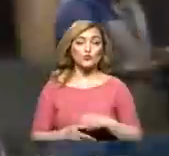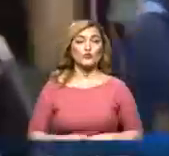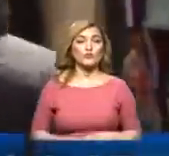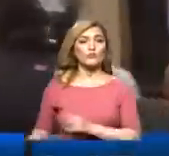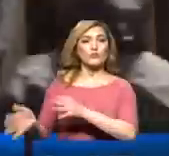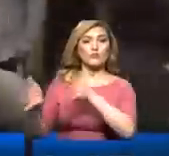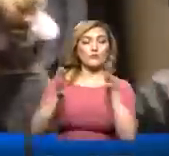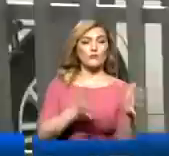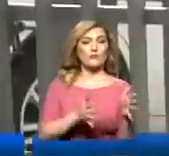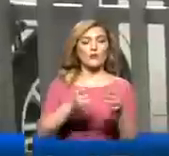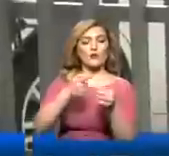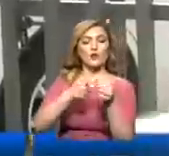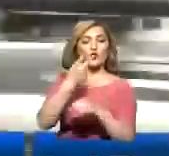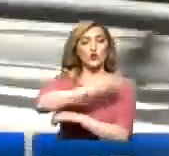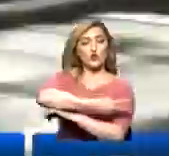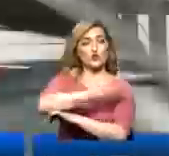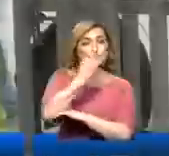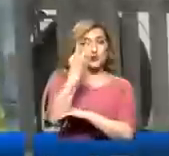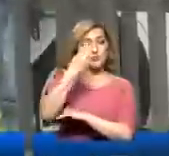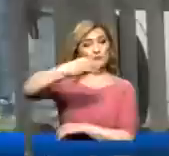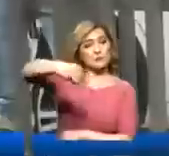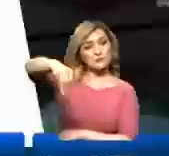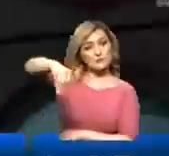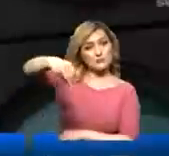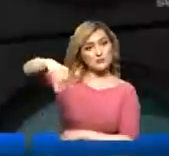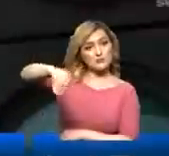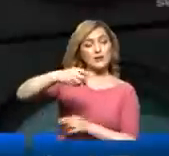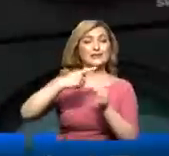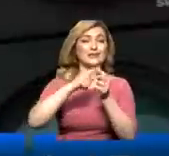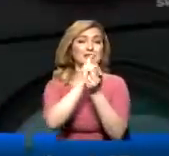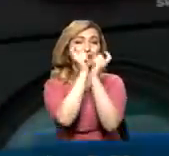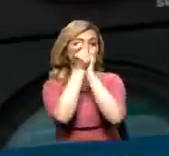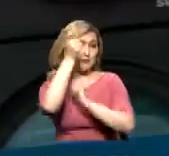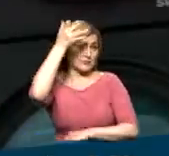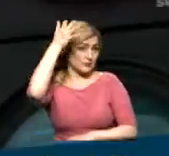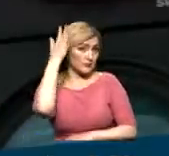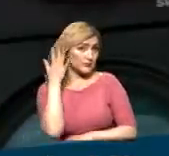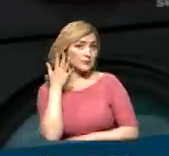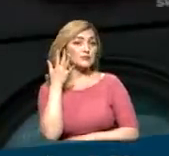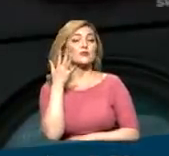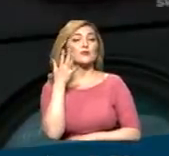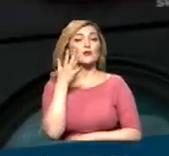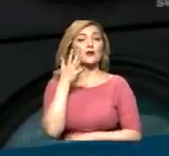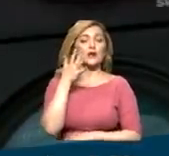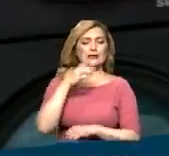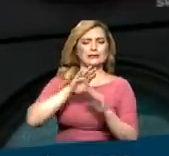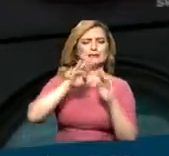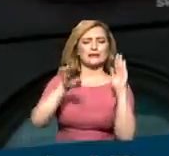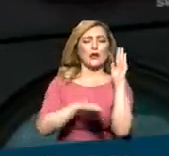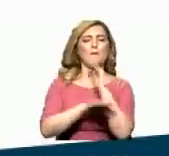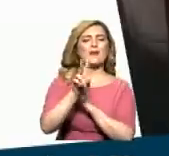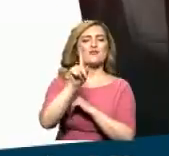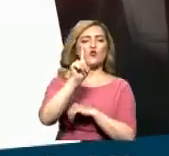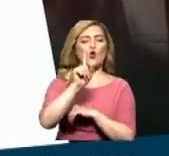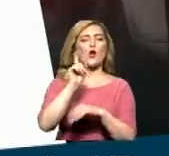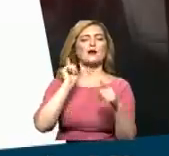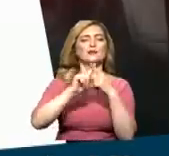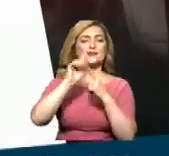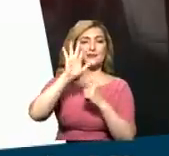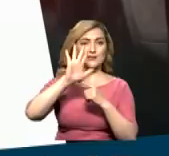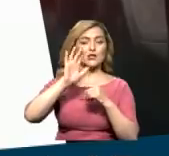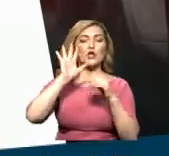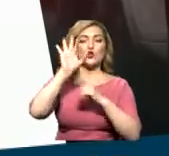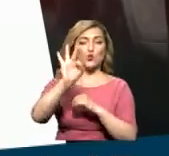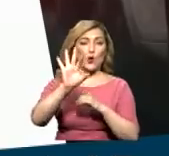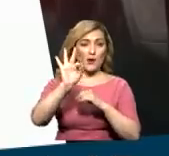tendrá esta regulación por dos días, pues el miércoles la capital cambia a amarillo con un toque de queda de 21 horas a 5 horas. En cuanto a la